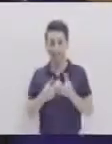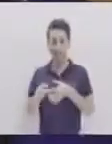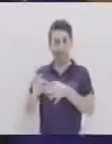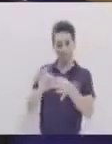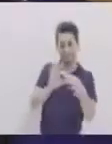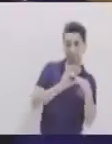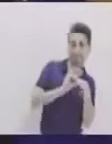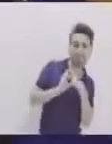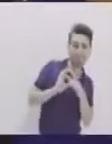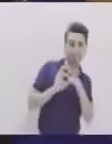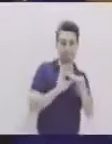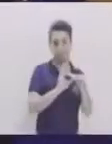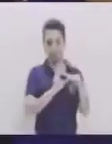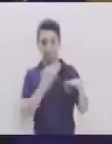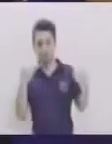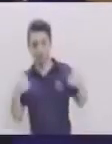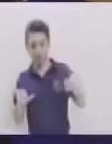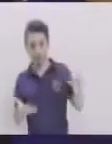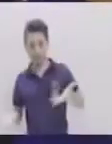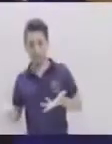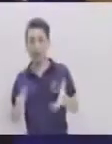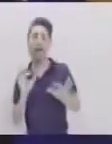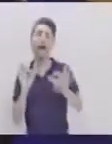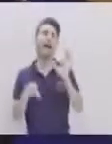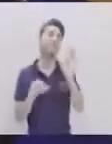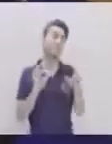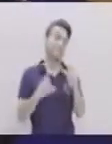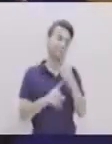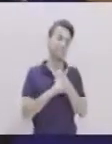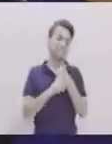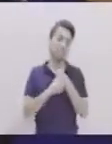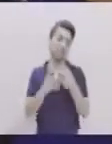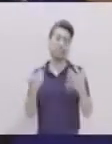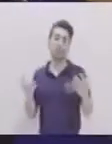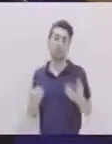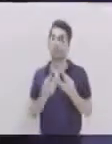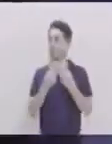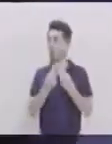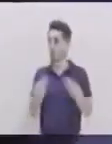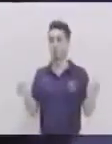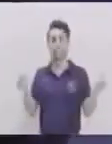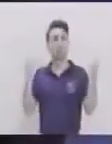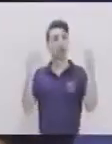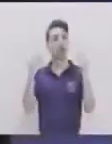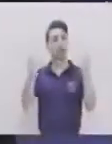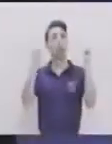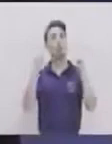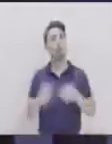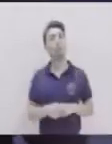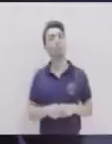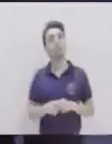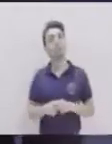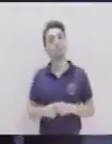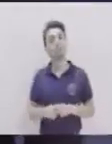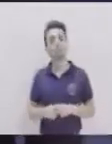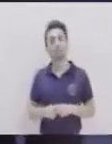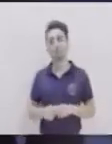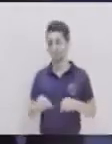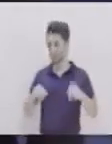armoniosamente, aunque a veces habían algunos problemas, los cuales solucionaban